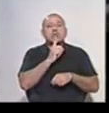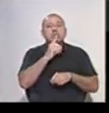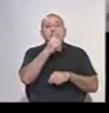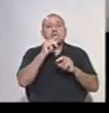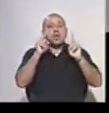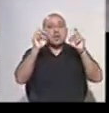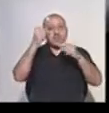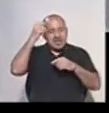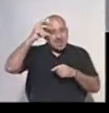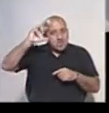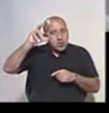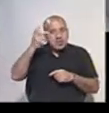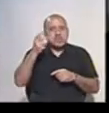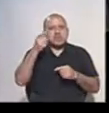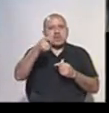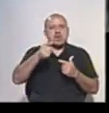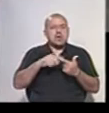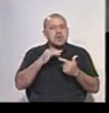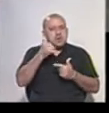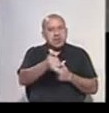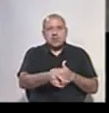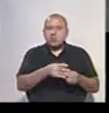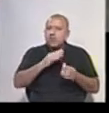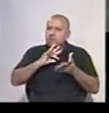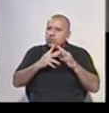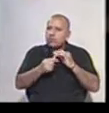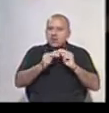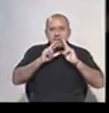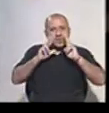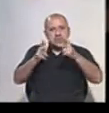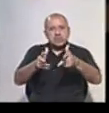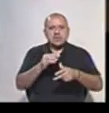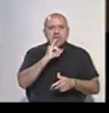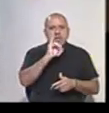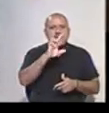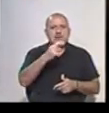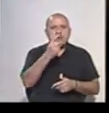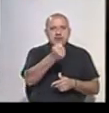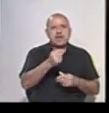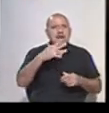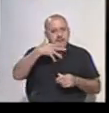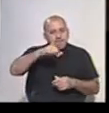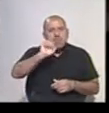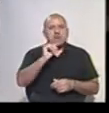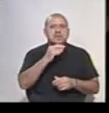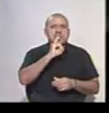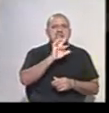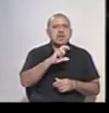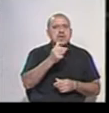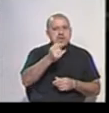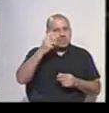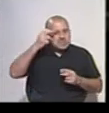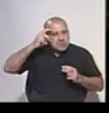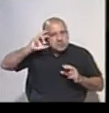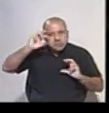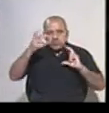de la violencia y tiene un mensaje muy fuerte sobre que la ira engendra más ira, sobre cómo resolver los dolores,